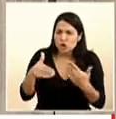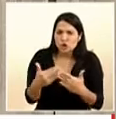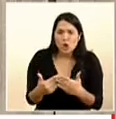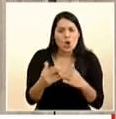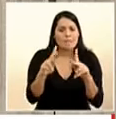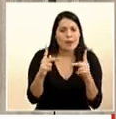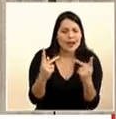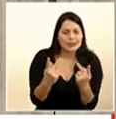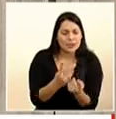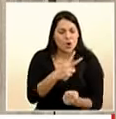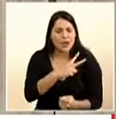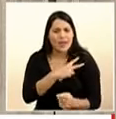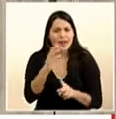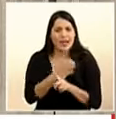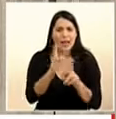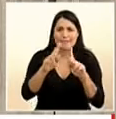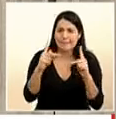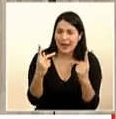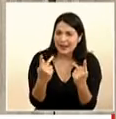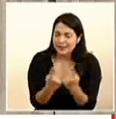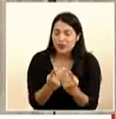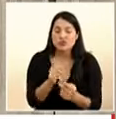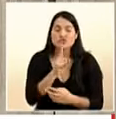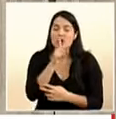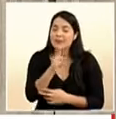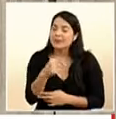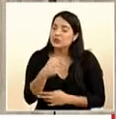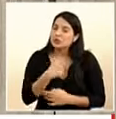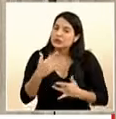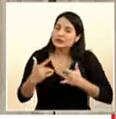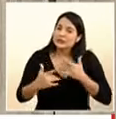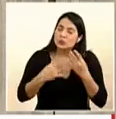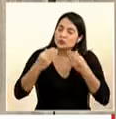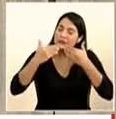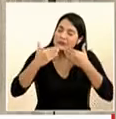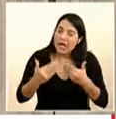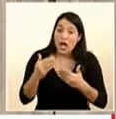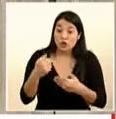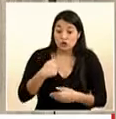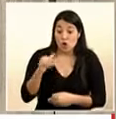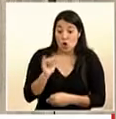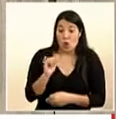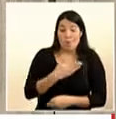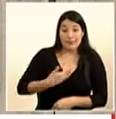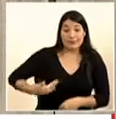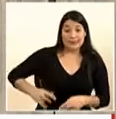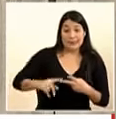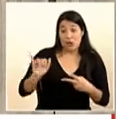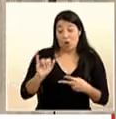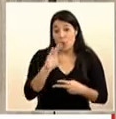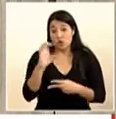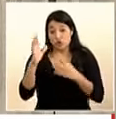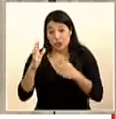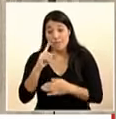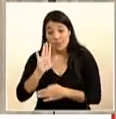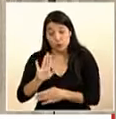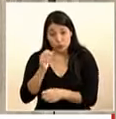flexión el directorio la verdad es que yo estoy muy agradecido como presidente como costarricense por lo que están haciendo